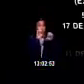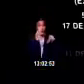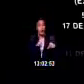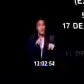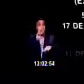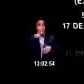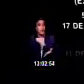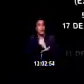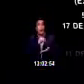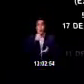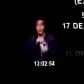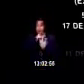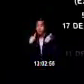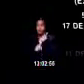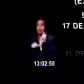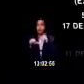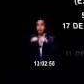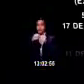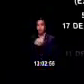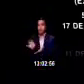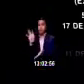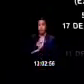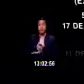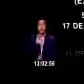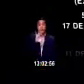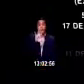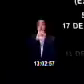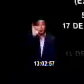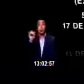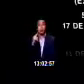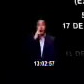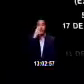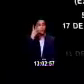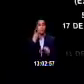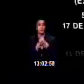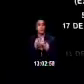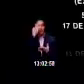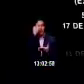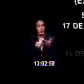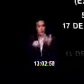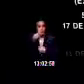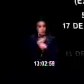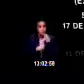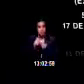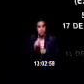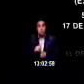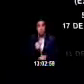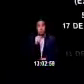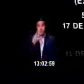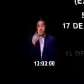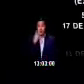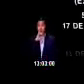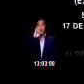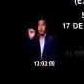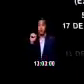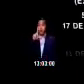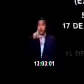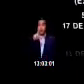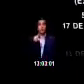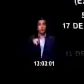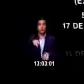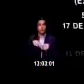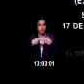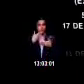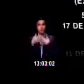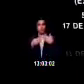fue asesor en la Asamblea Nacional. Desde el 5 de junio están detenidos por lavado de activos y desde el 17 de julio son